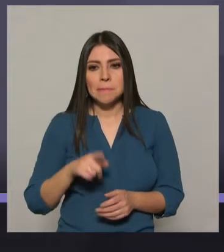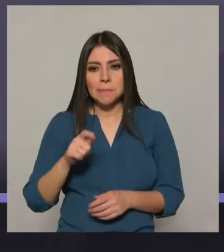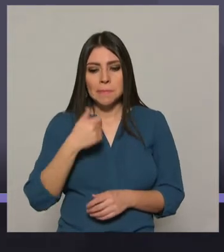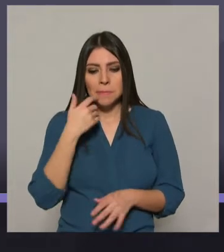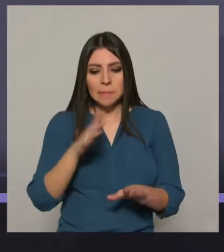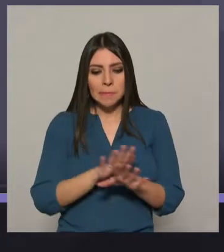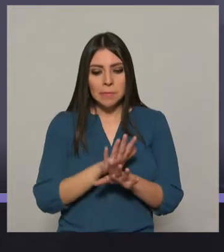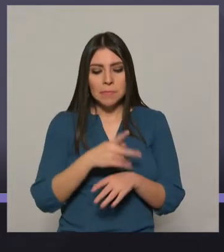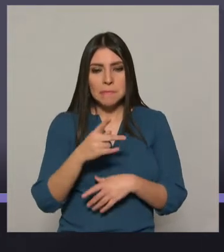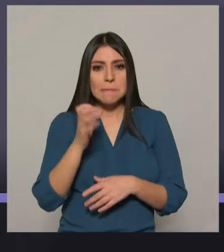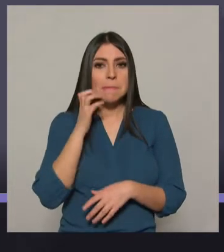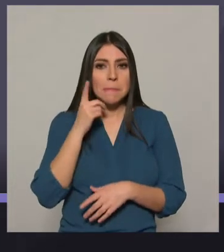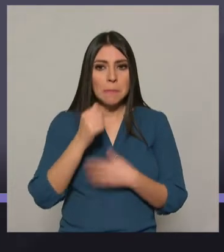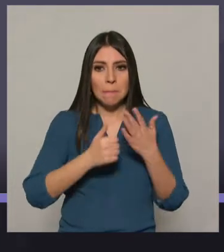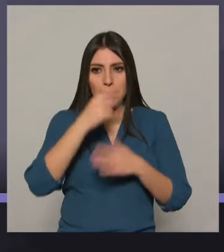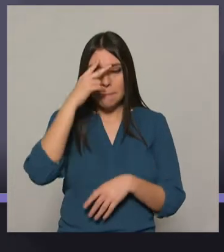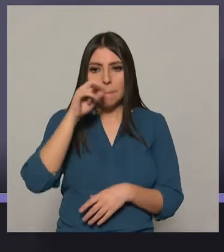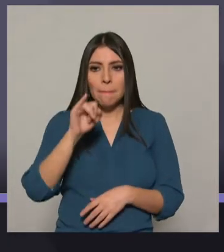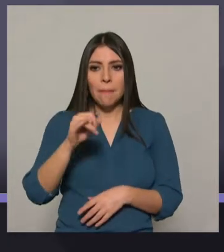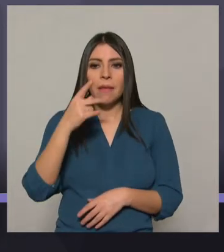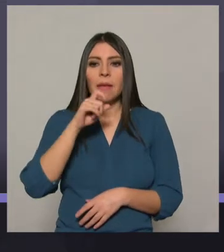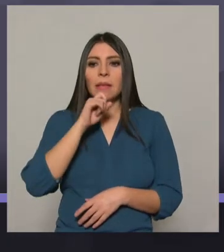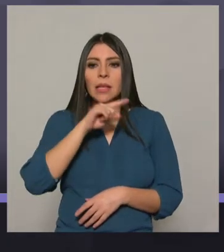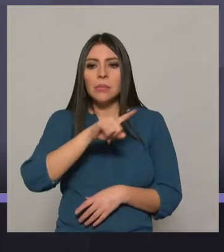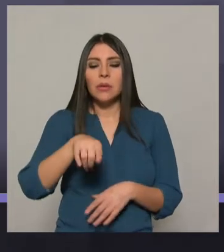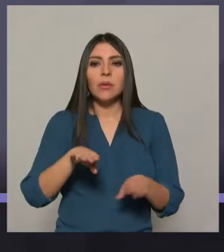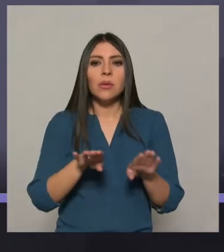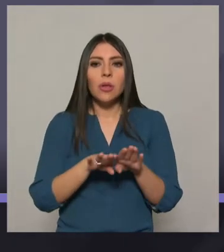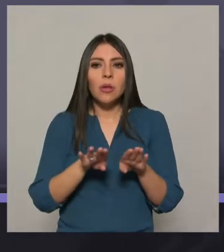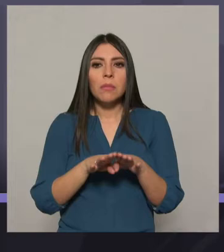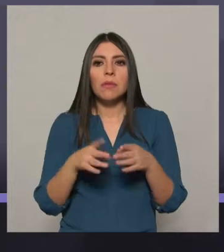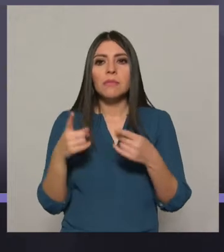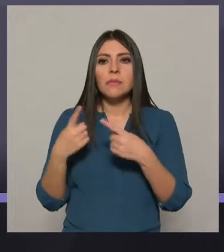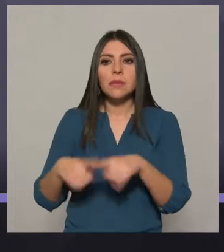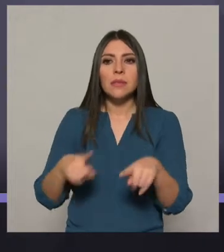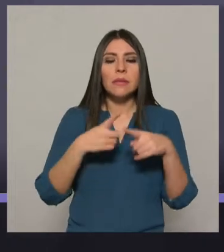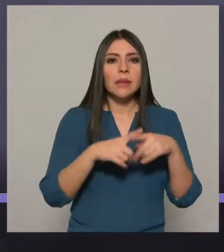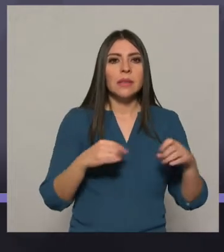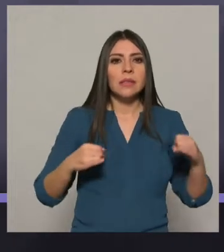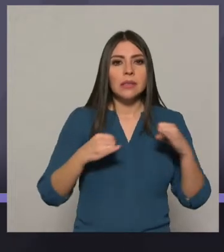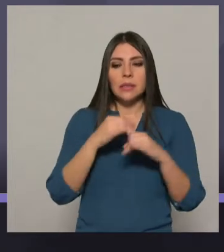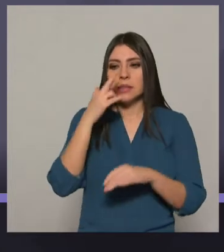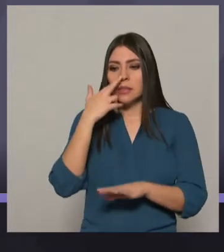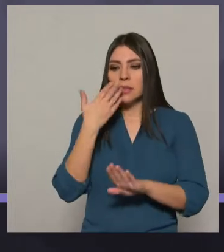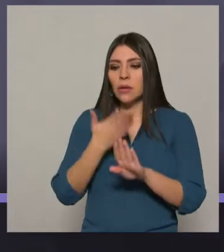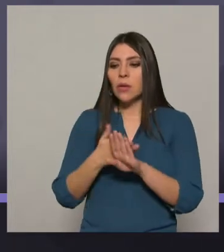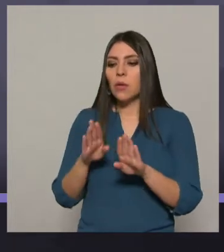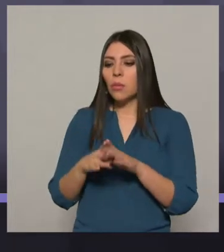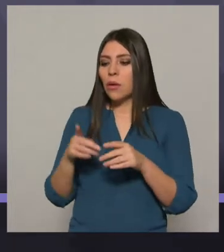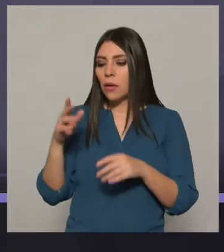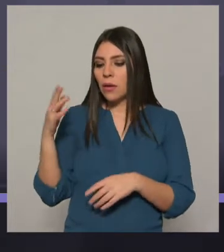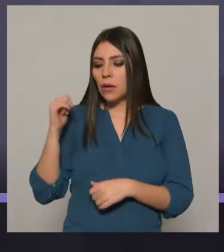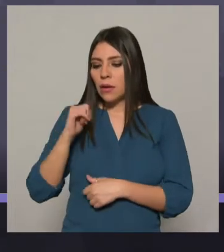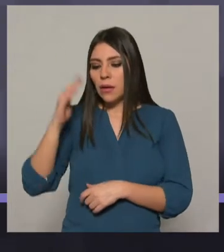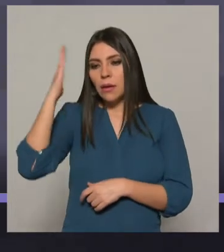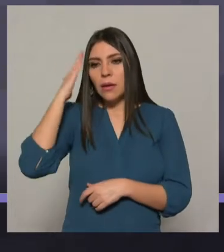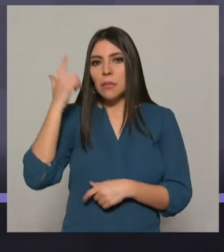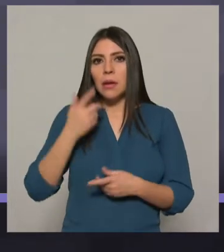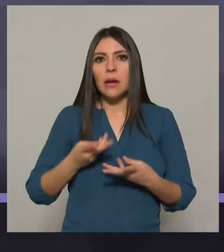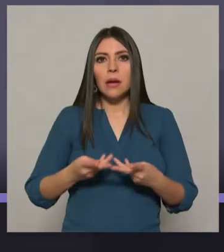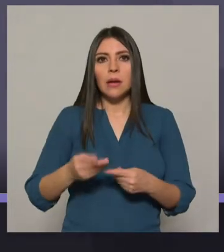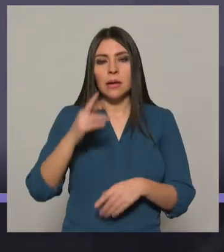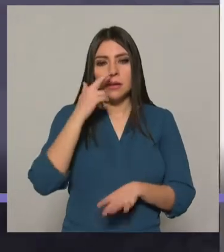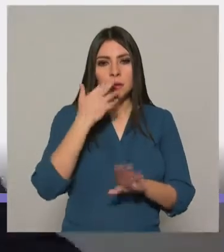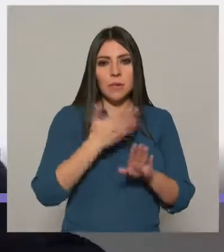Ciudad de México, sino se tiene que ver también en el funcionamiento de las distintas instituciones responsables de ejercer el gasto. Y yo creo